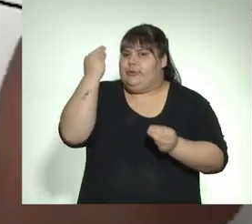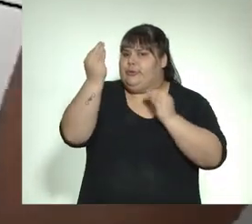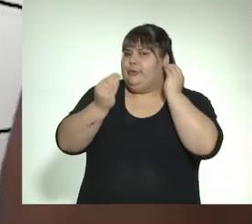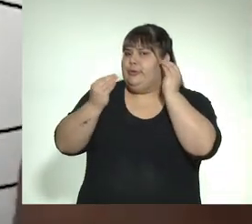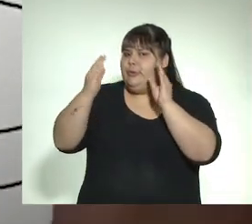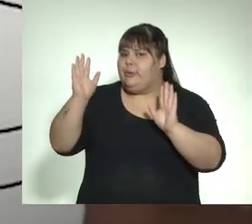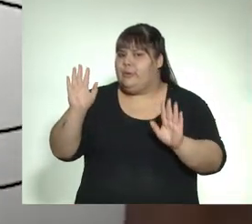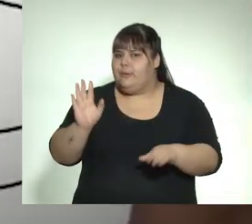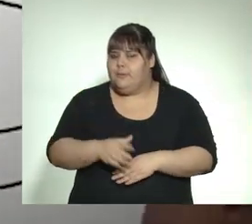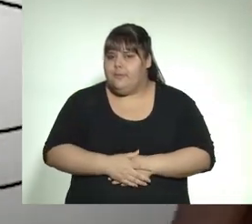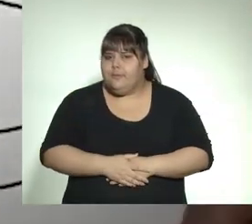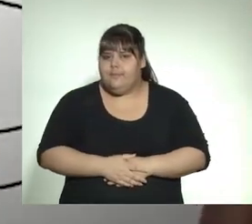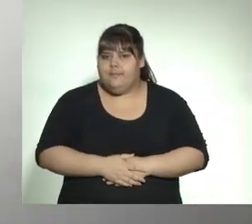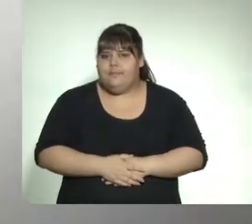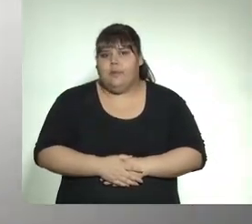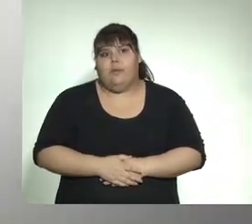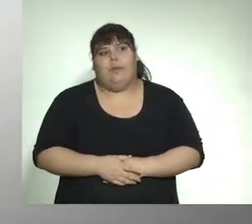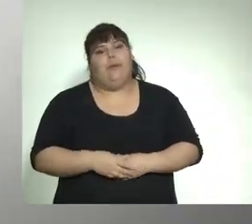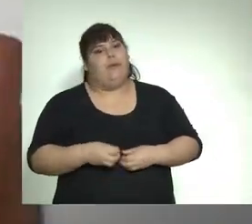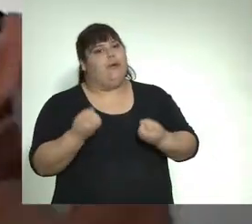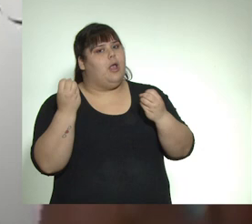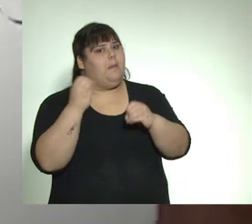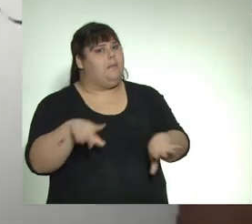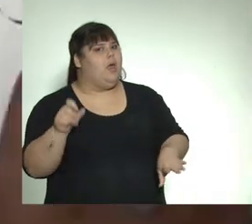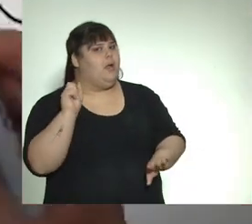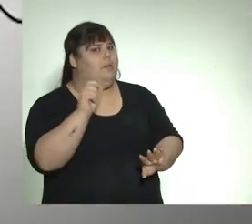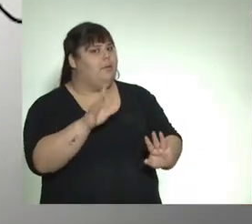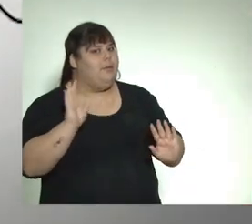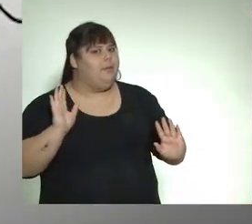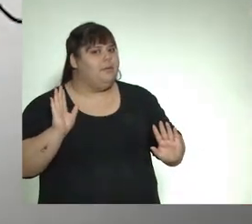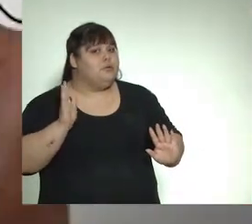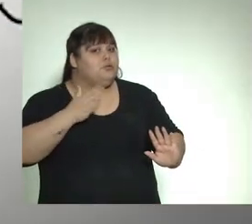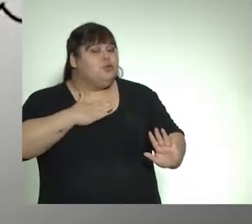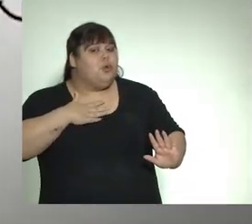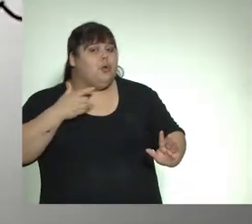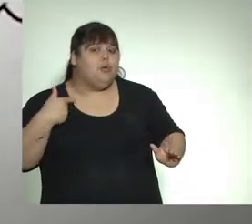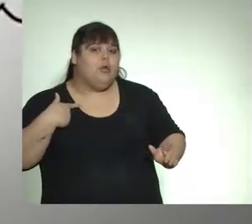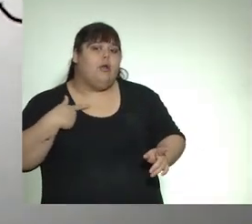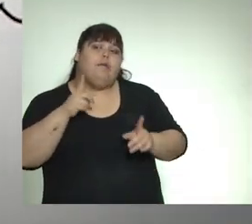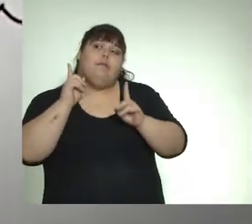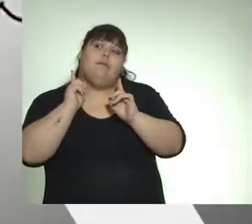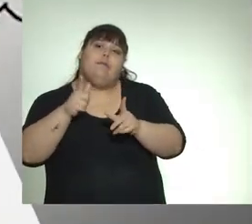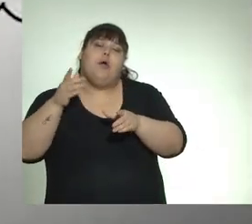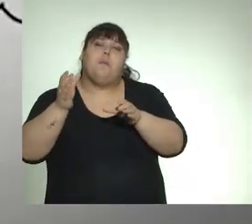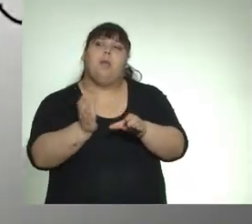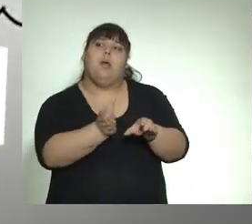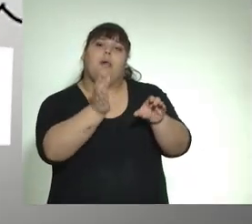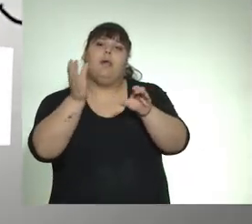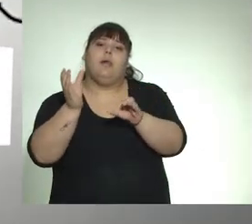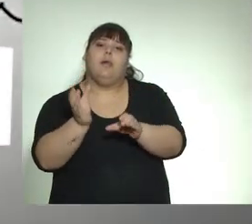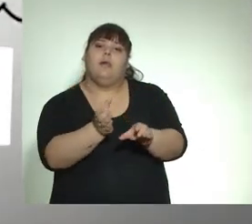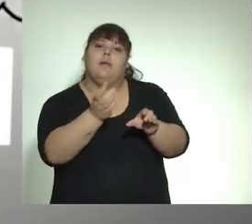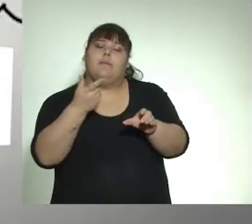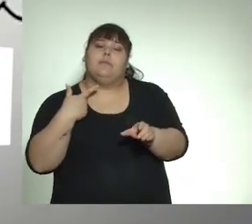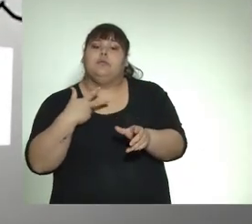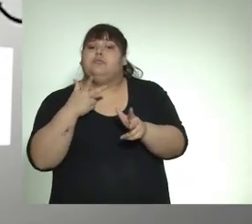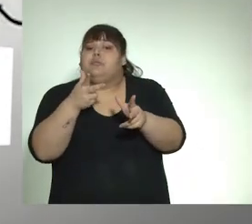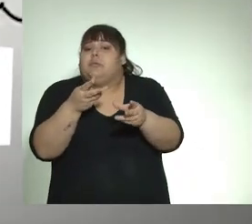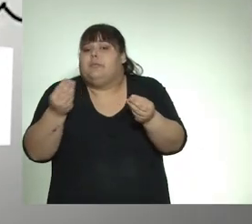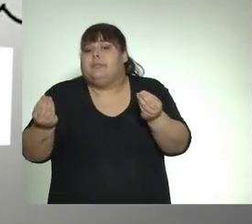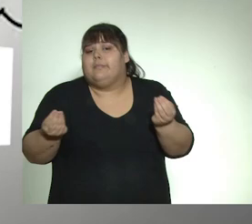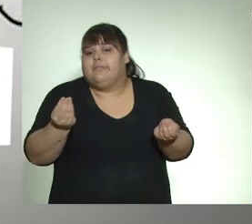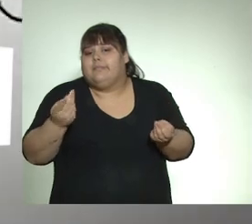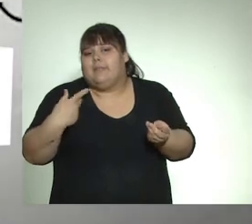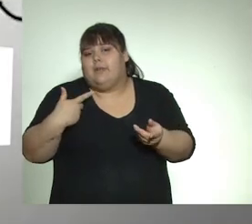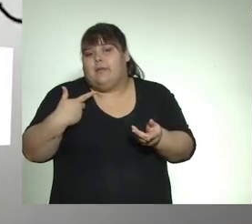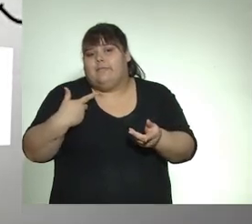estoy preocupada. ¡Qué mala suerte la tuya! Yo sigo navegando. Pero, ¿qué querés que te